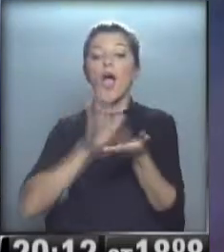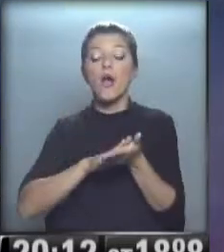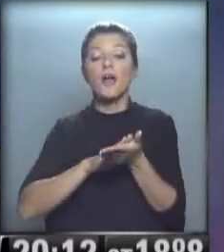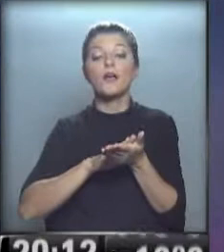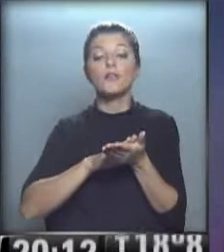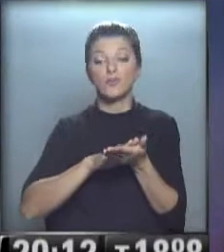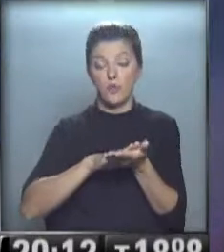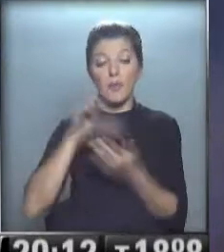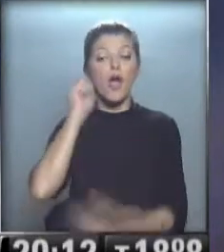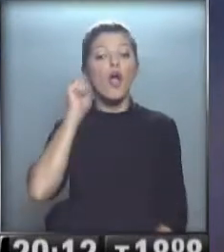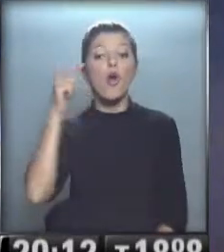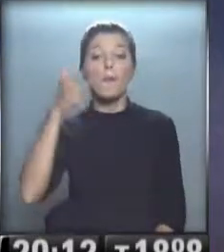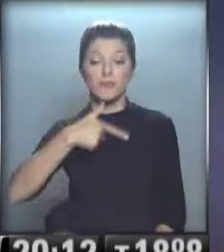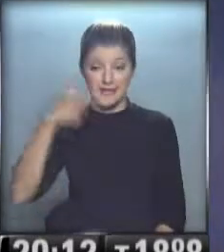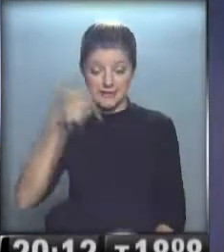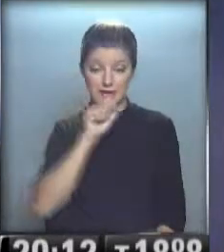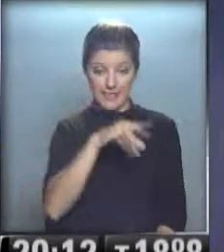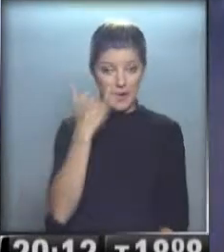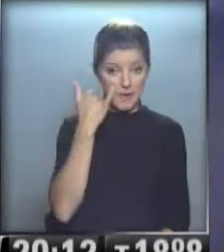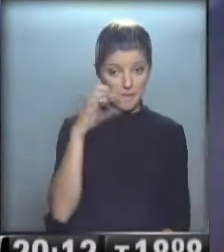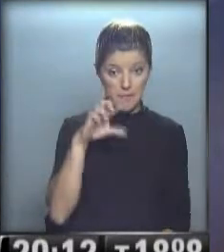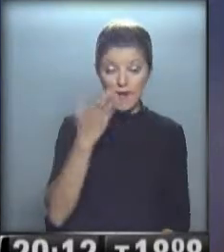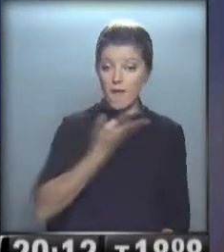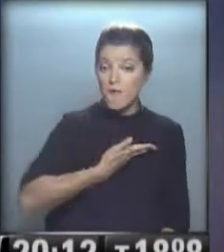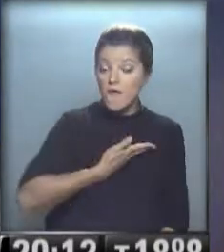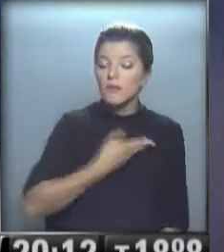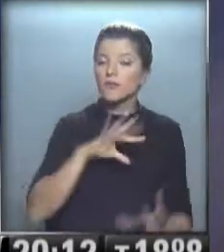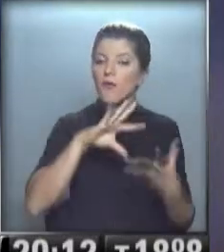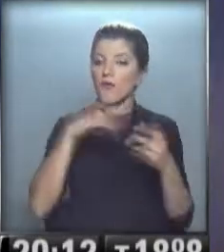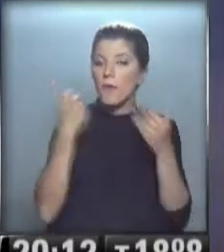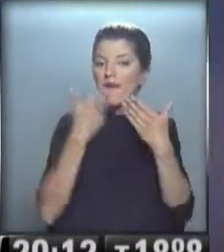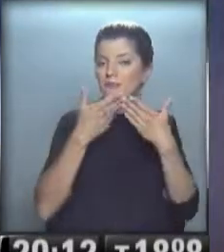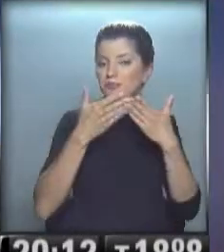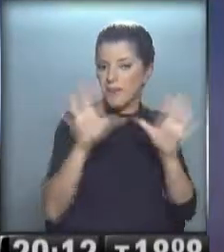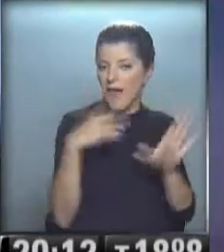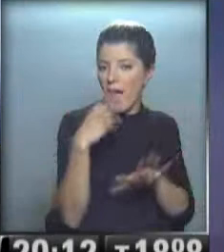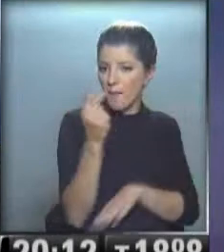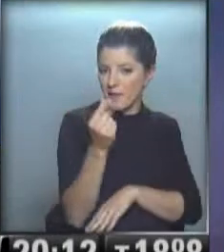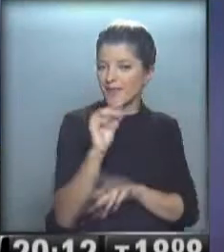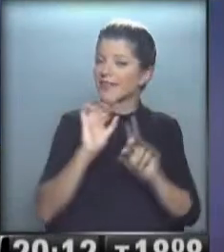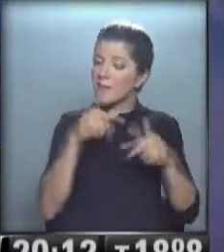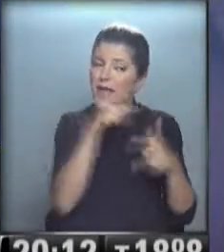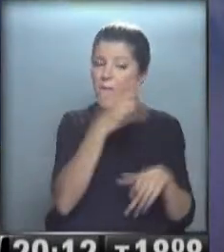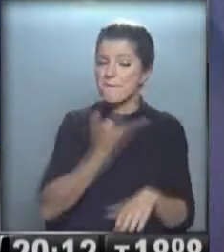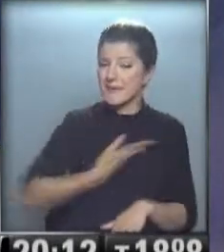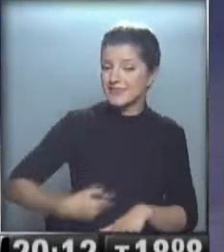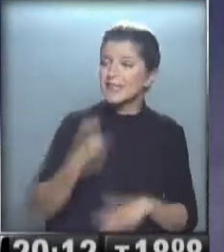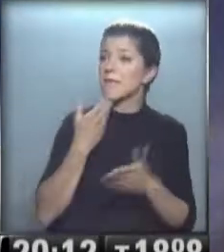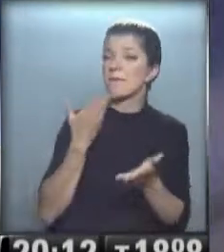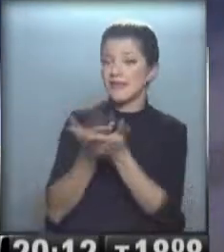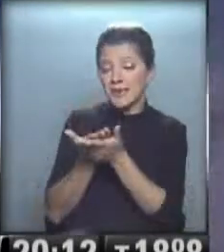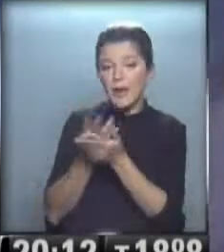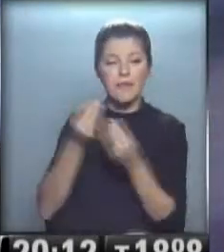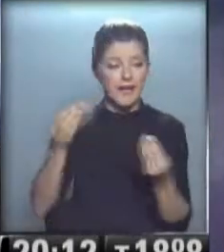YPF es una liberación de ingresos que estaba pidiendo también Galucho, que la empresa no se quedara atrás con